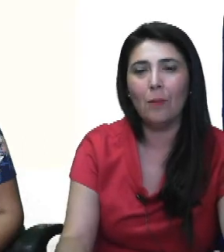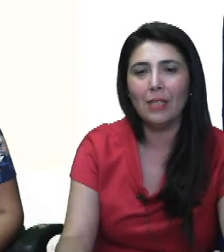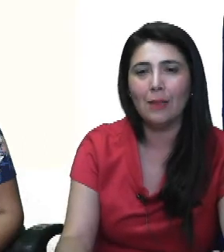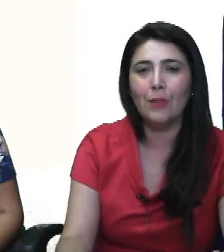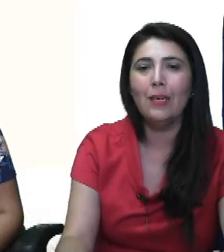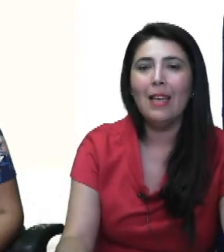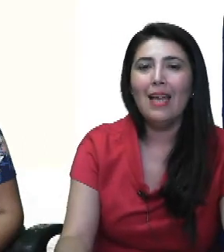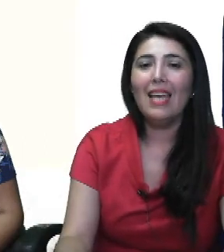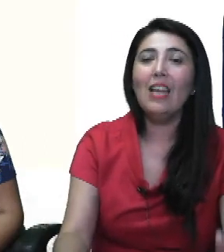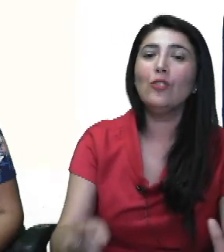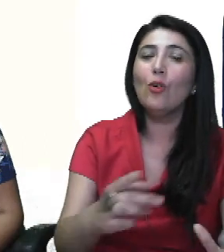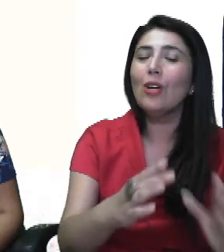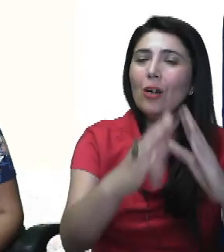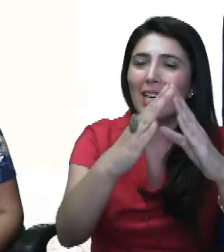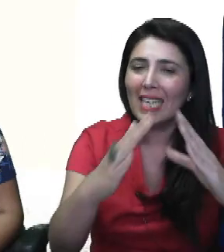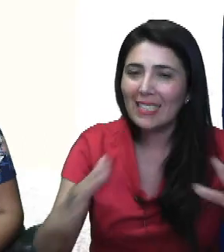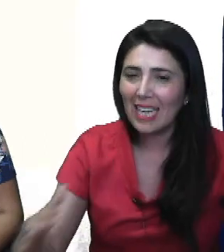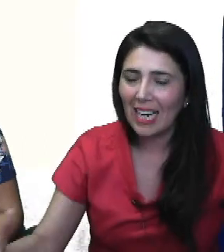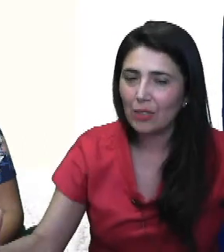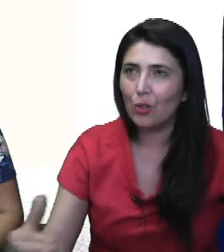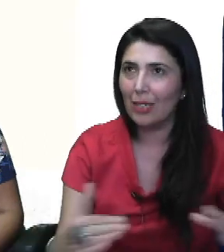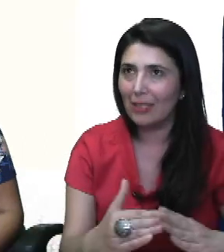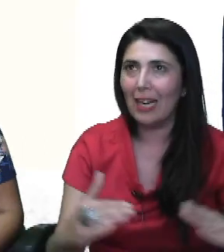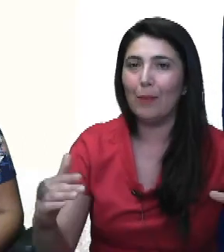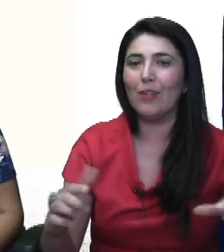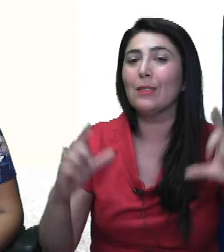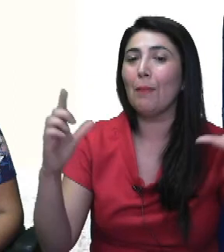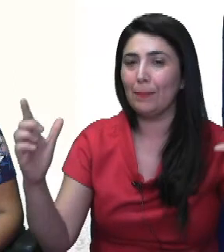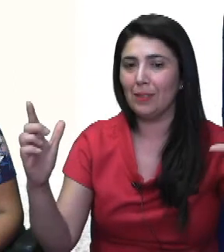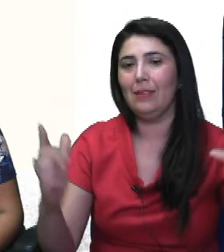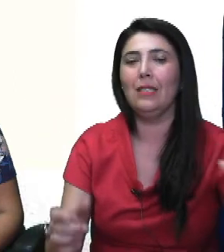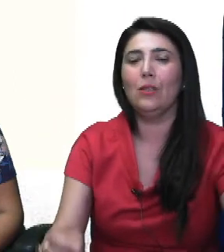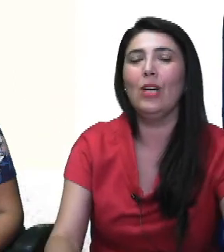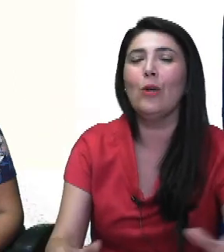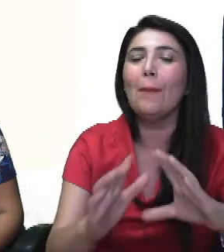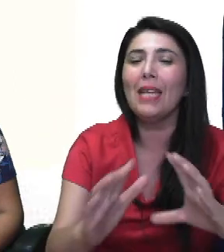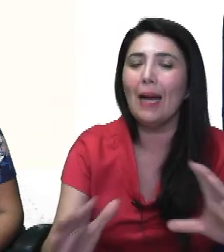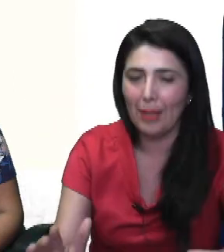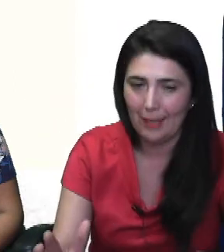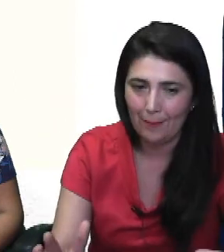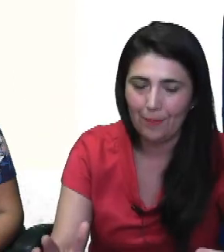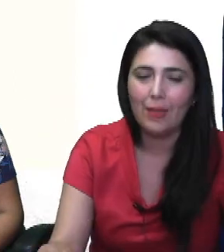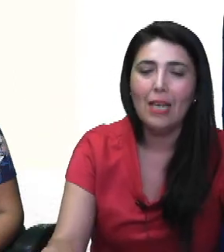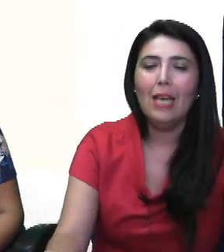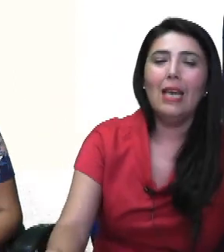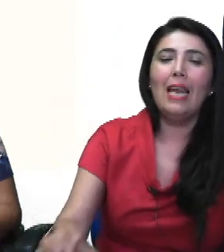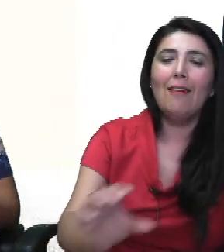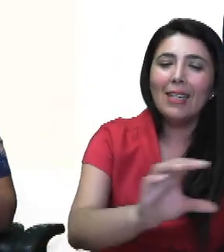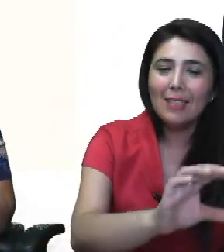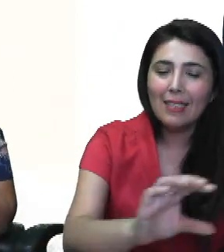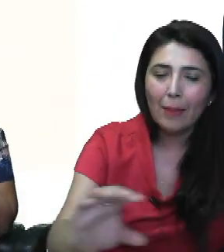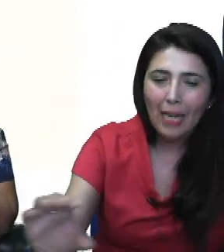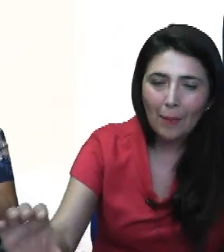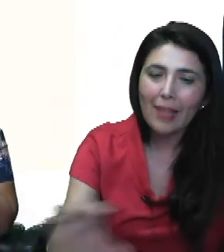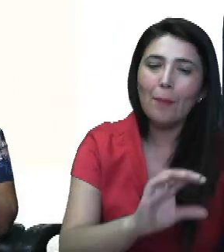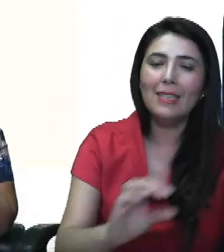que les compartimos, y los organiza las acciones en el ámbito de SMAPS, ¿cierto?, en una pirámide. La base